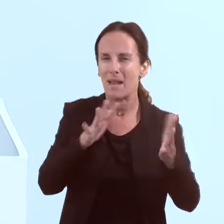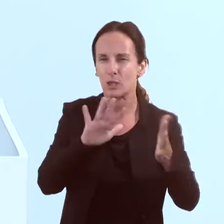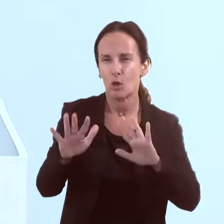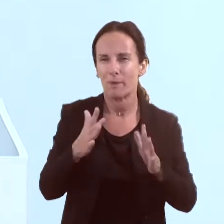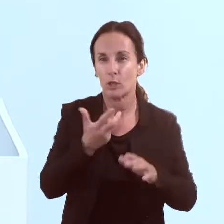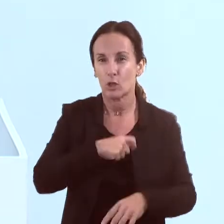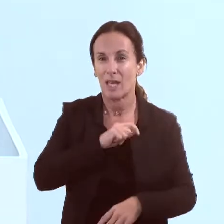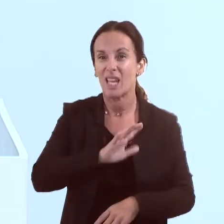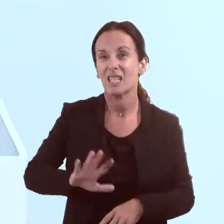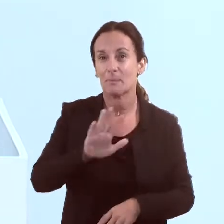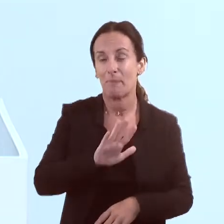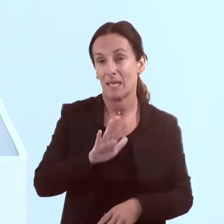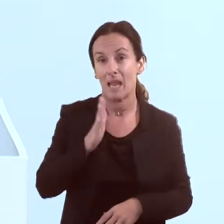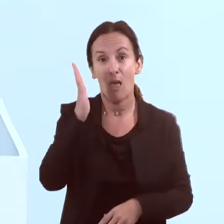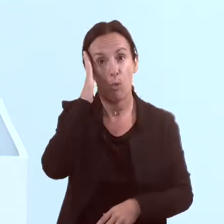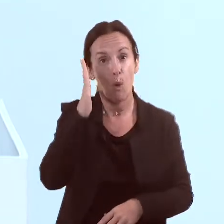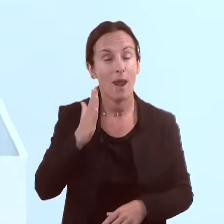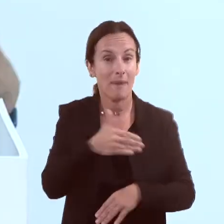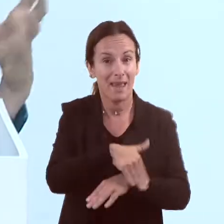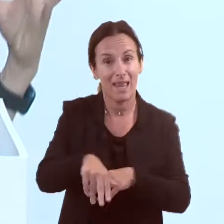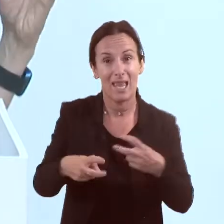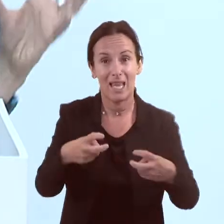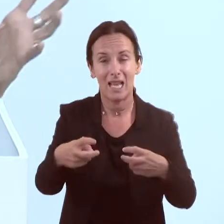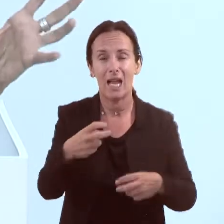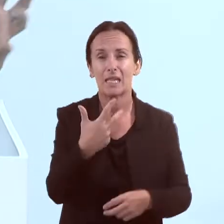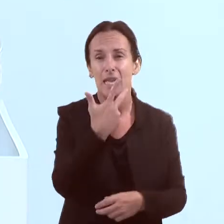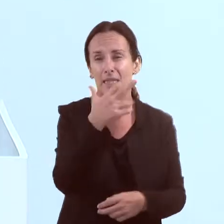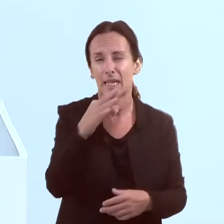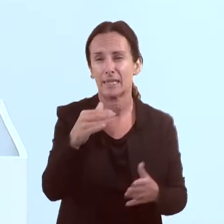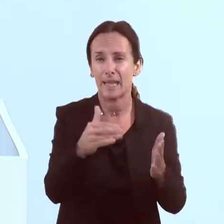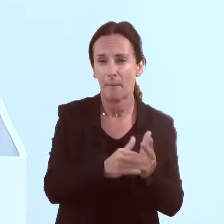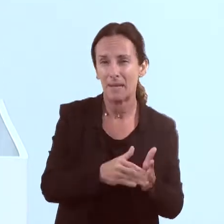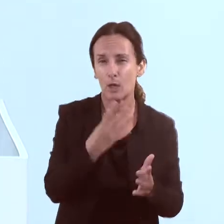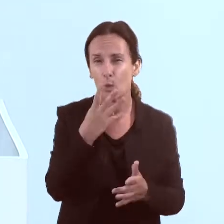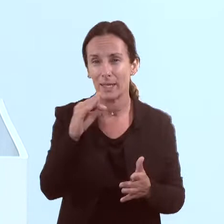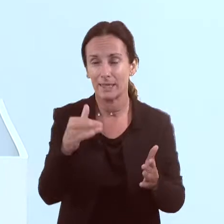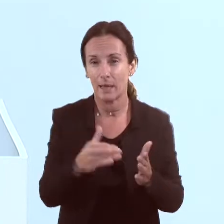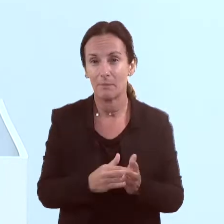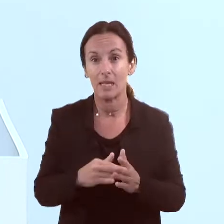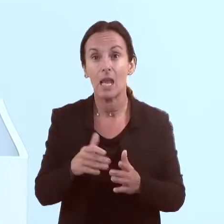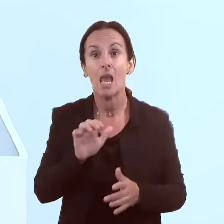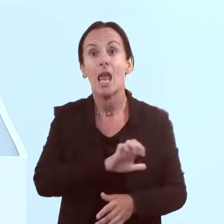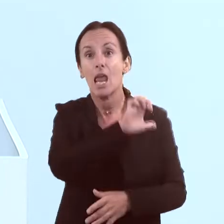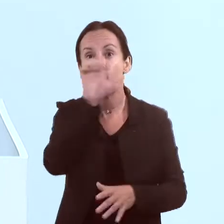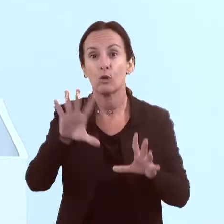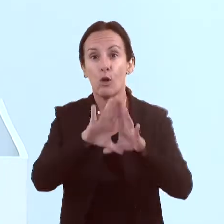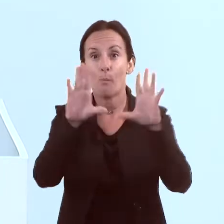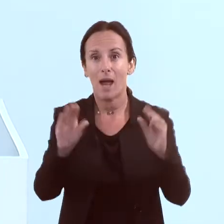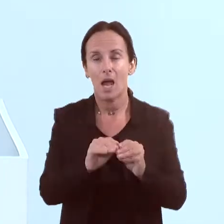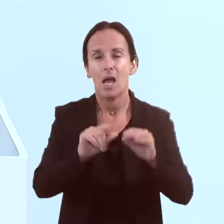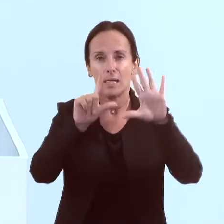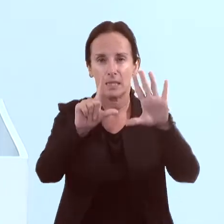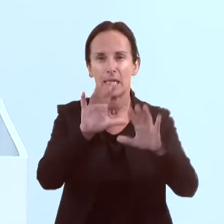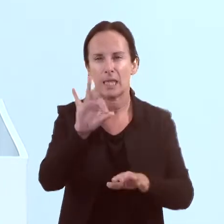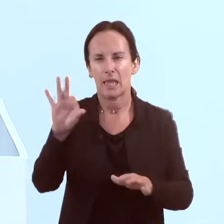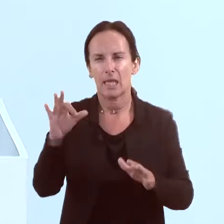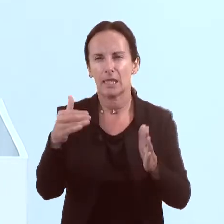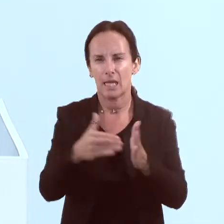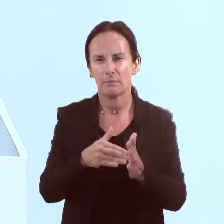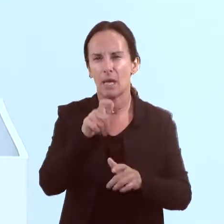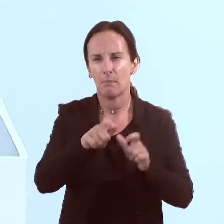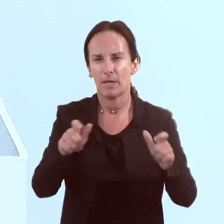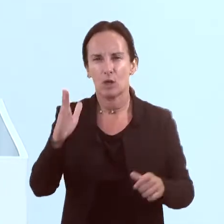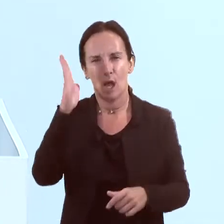personas en España en situación de sinhogarismo. Son unas 700.000 en Europa. Es un problema común, pero es un problema que en el